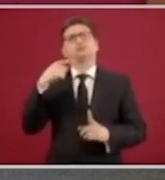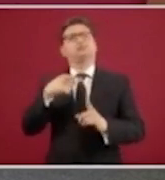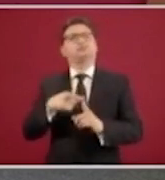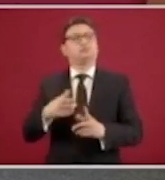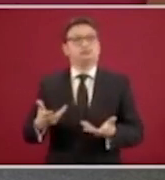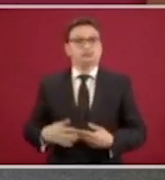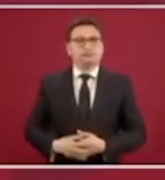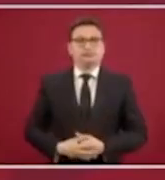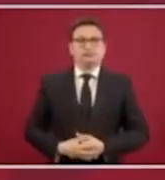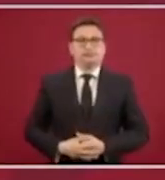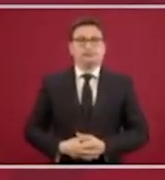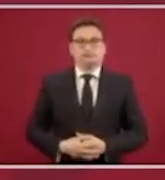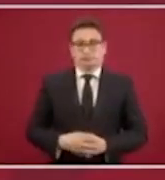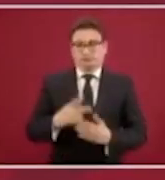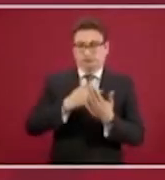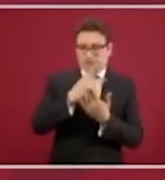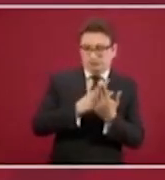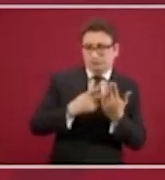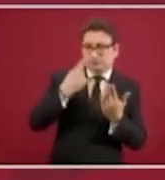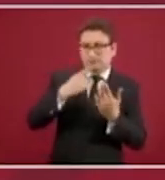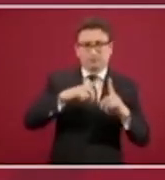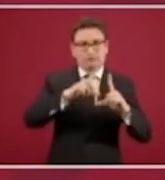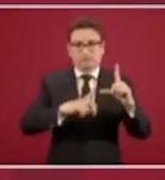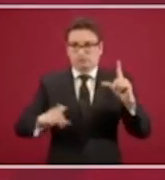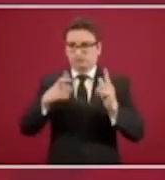profundizar el plan de austeridad